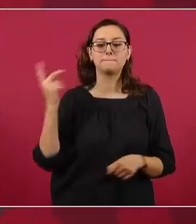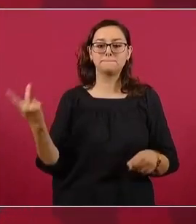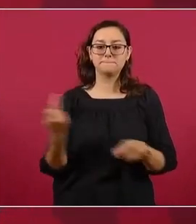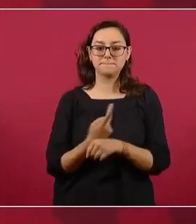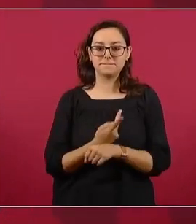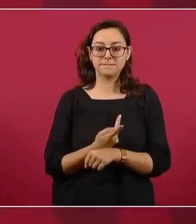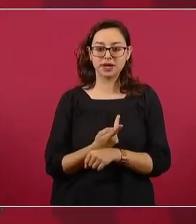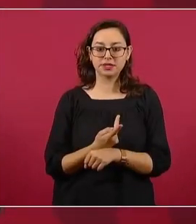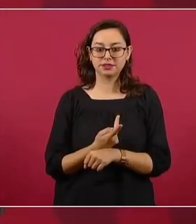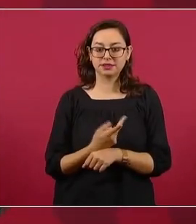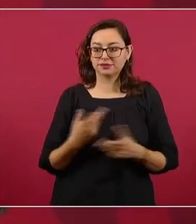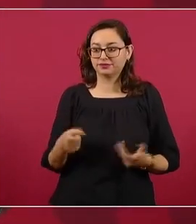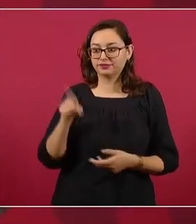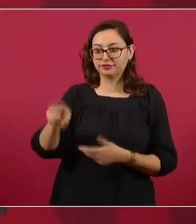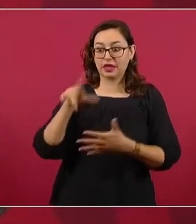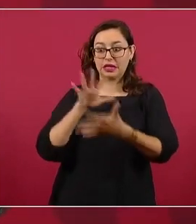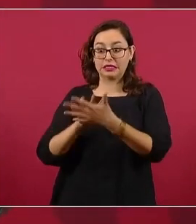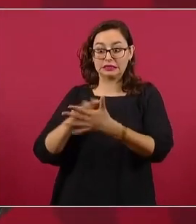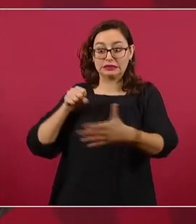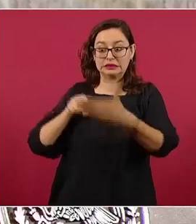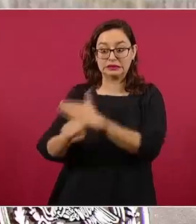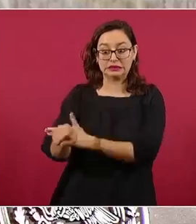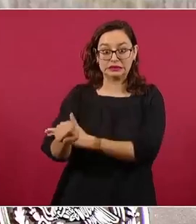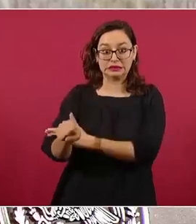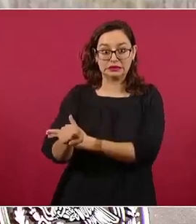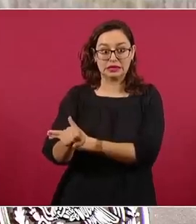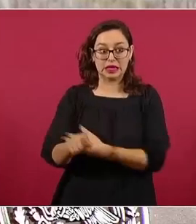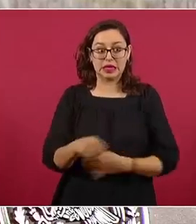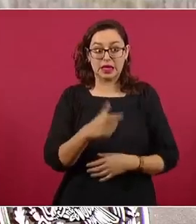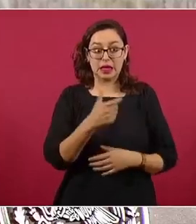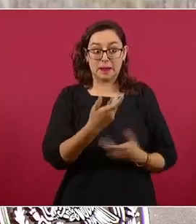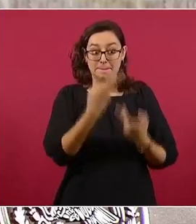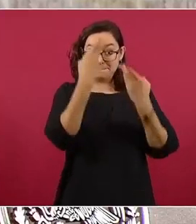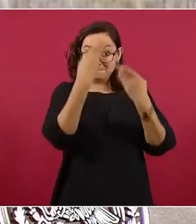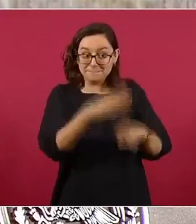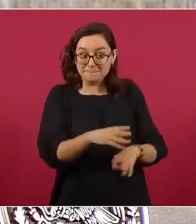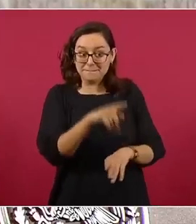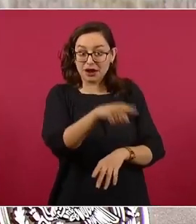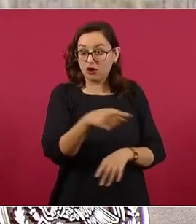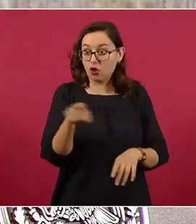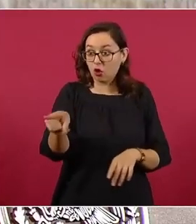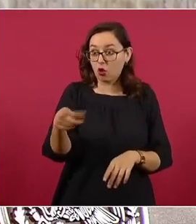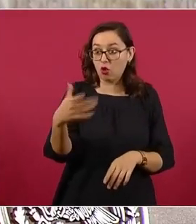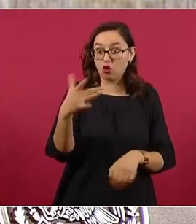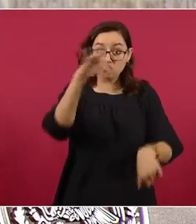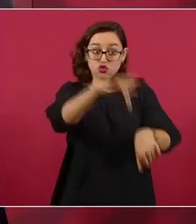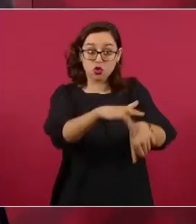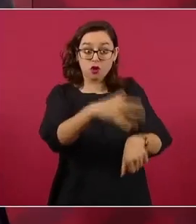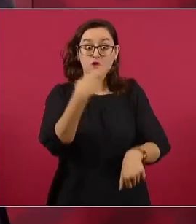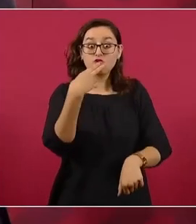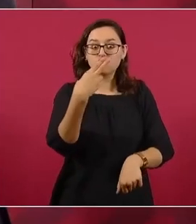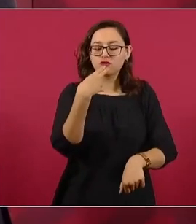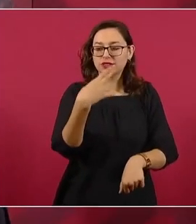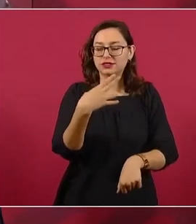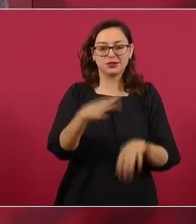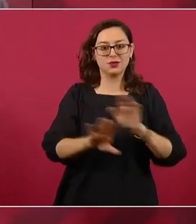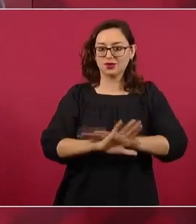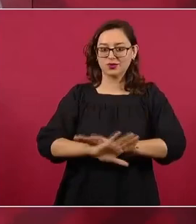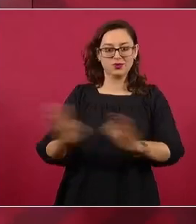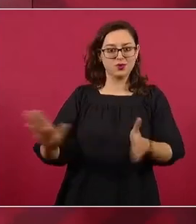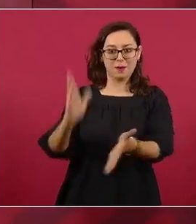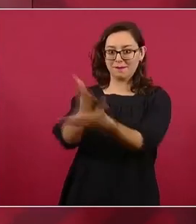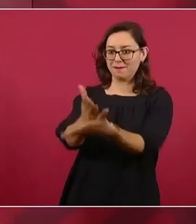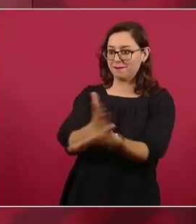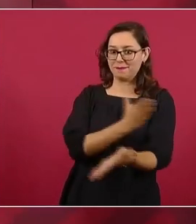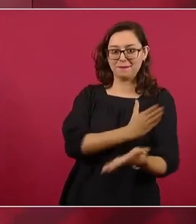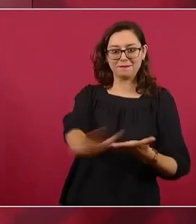no usen el dinero que estamos convencidos que tiene procedencia ilícita, sin